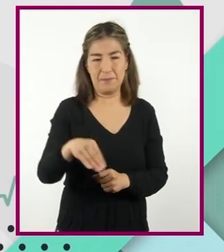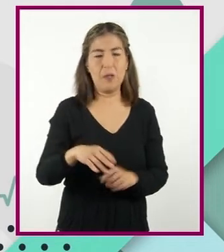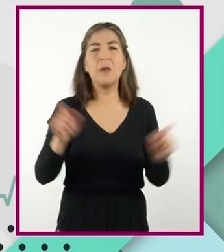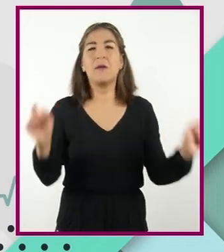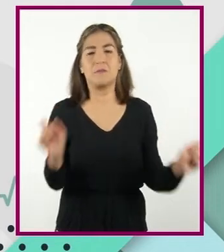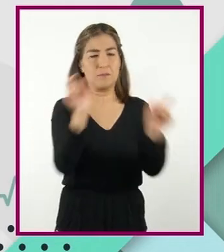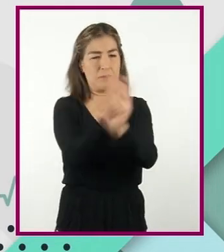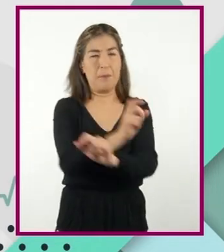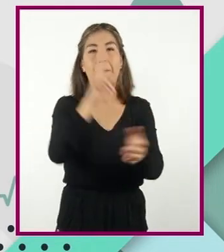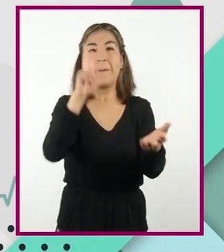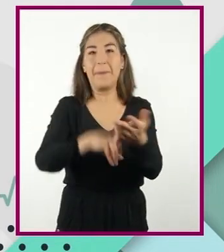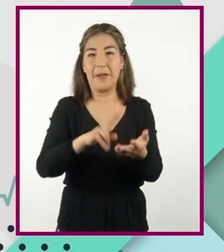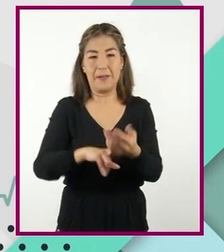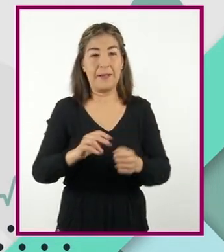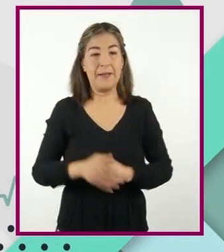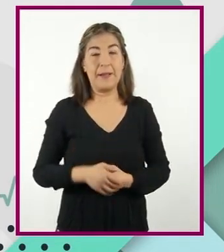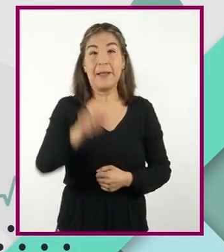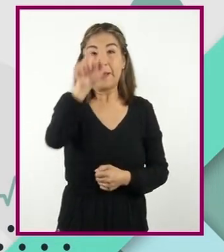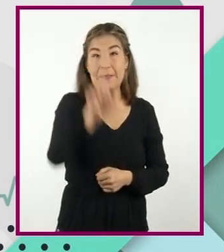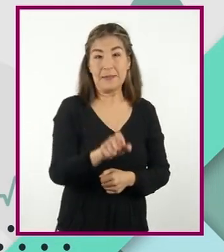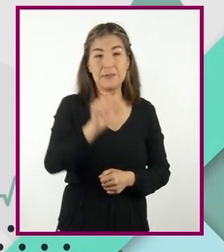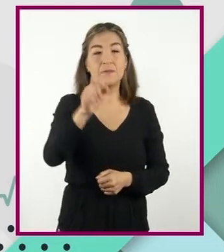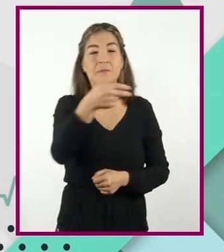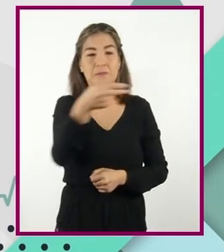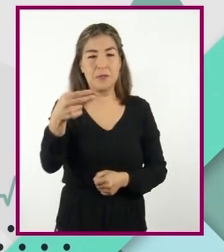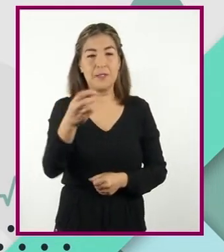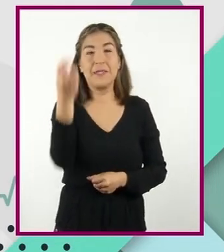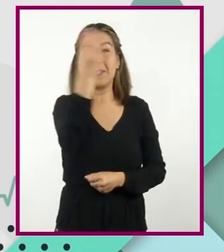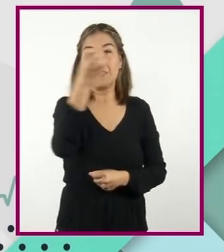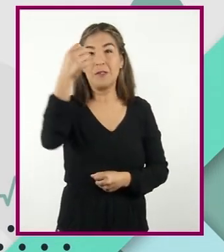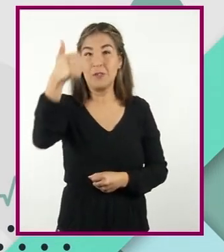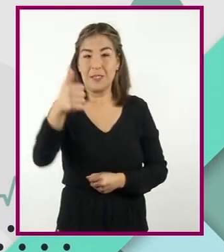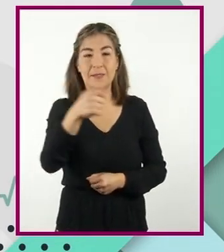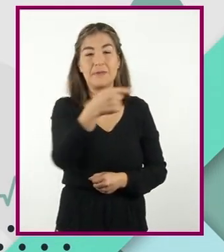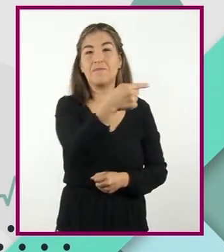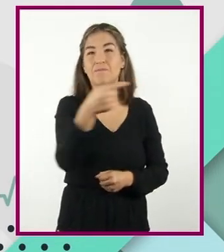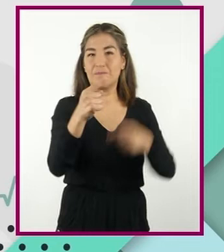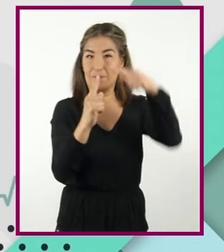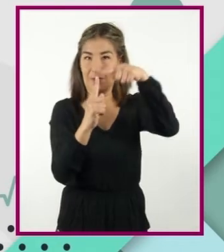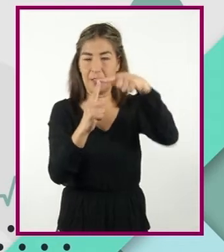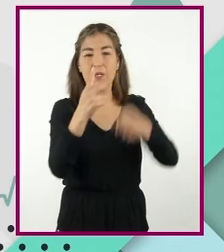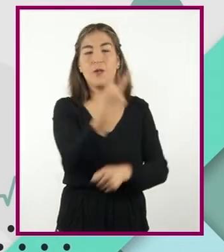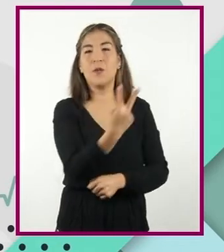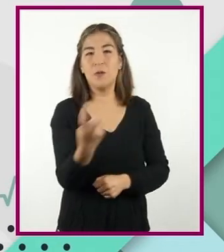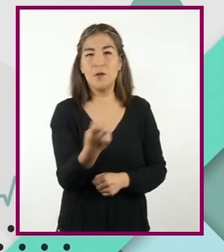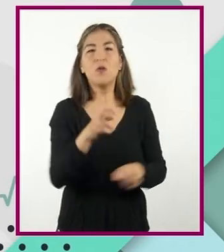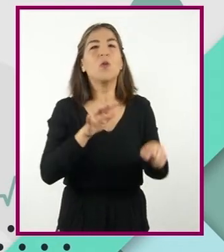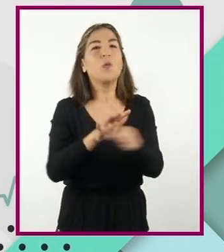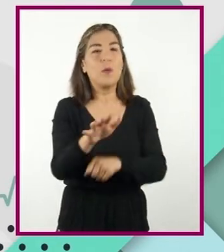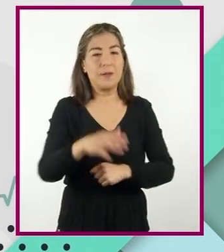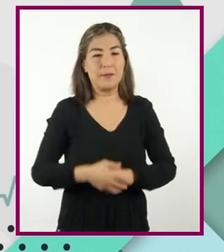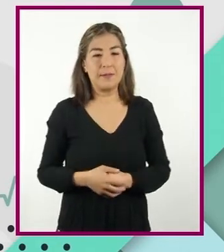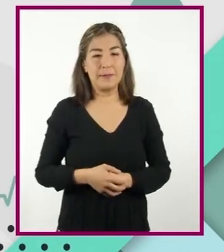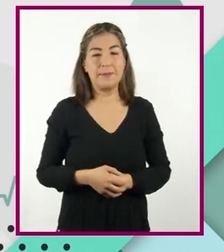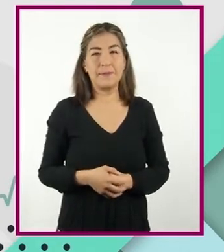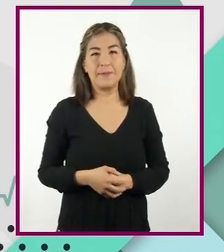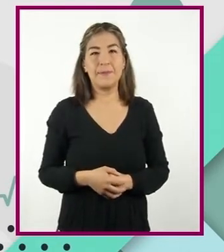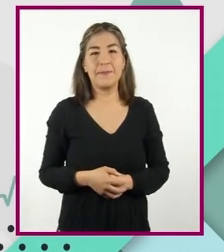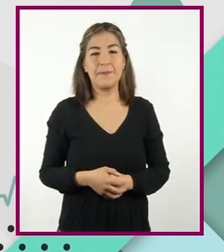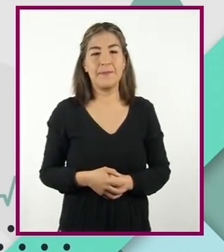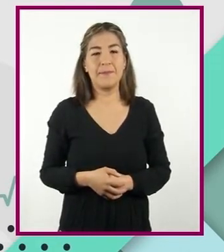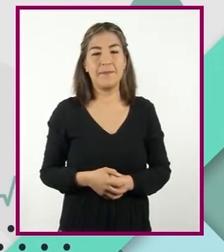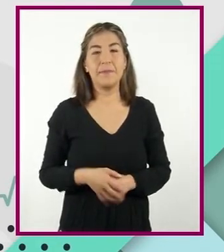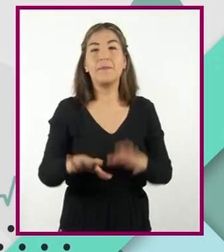los valores X es igual a 306 entre 200. Resolvemos la división 306 entre